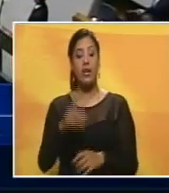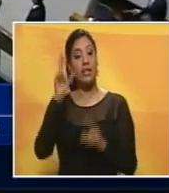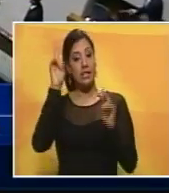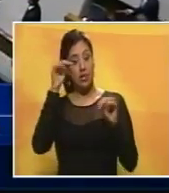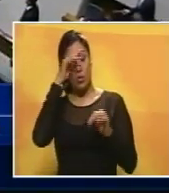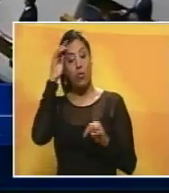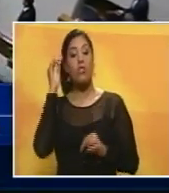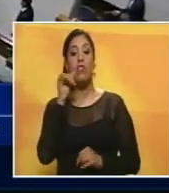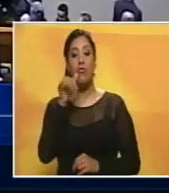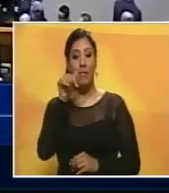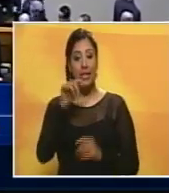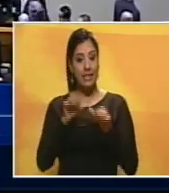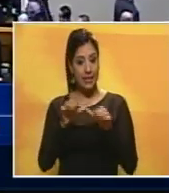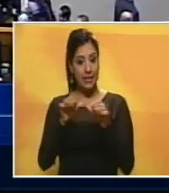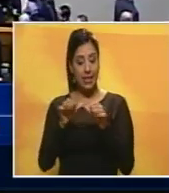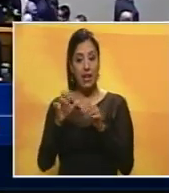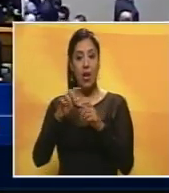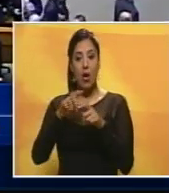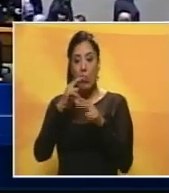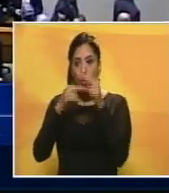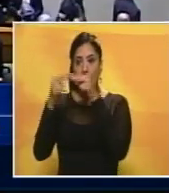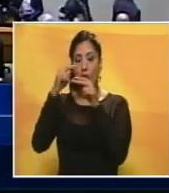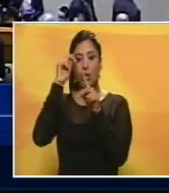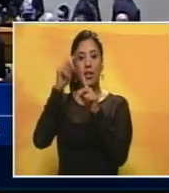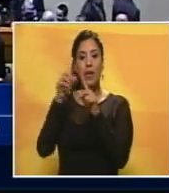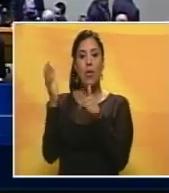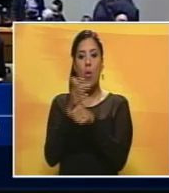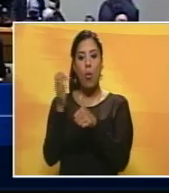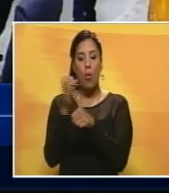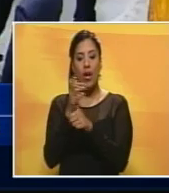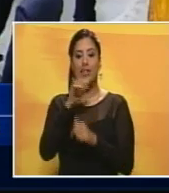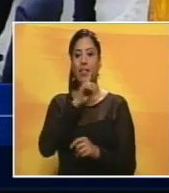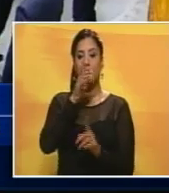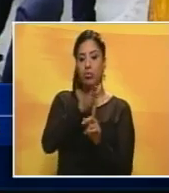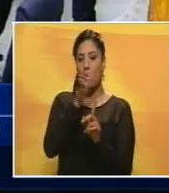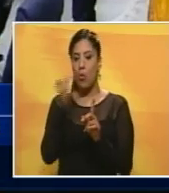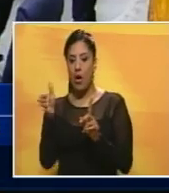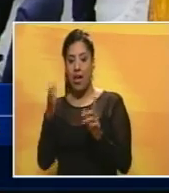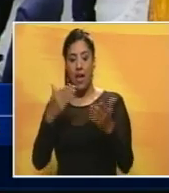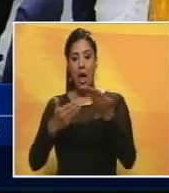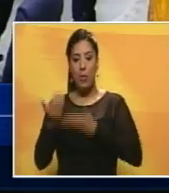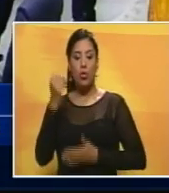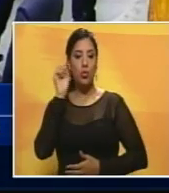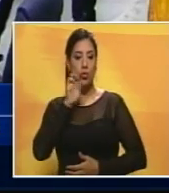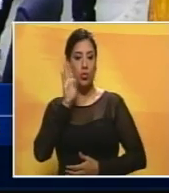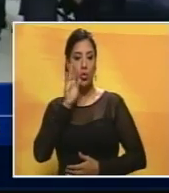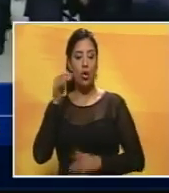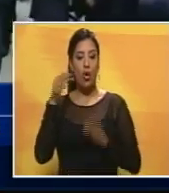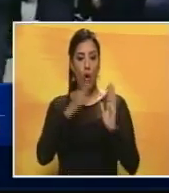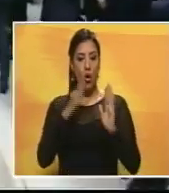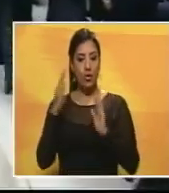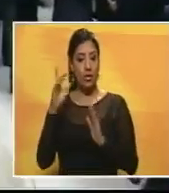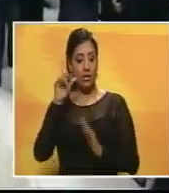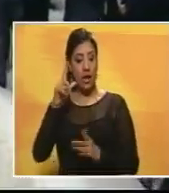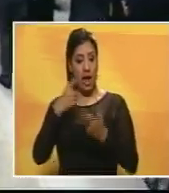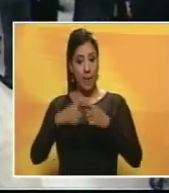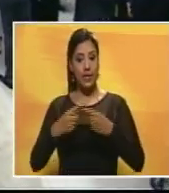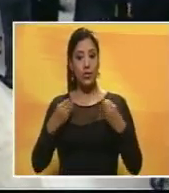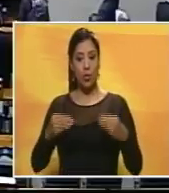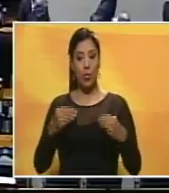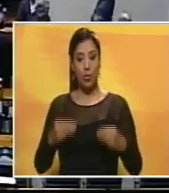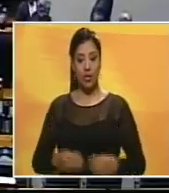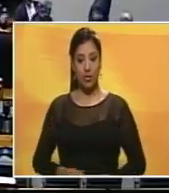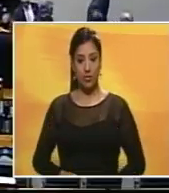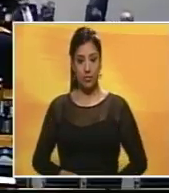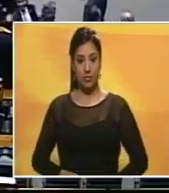Según un informe, estos mantenían una estructura con el fin de obtener directa e indirectamente ventajas indebidas en órganos de la administración